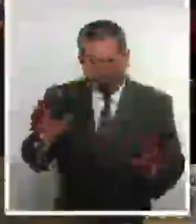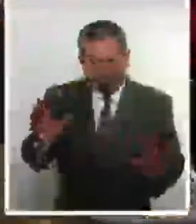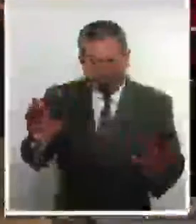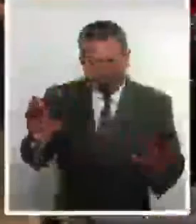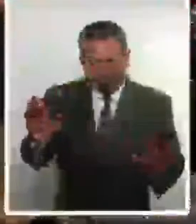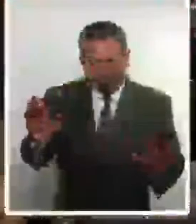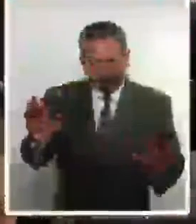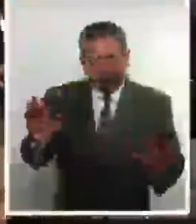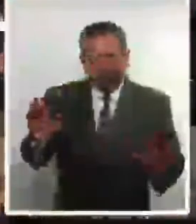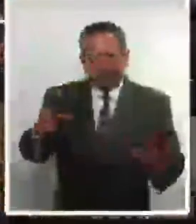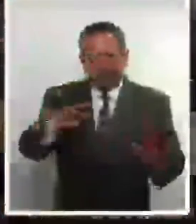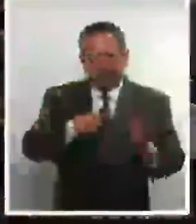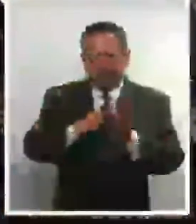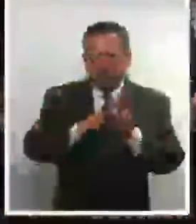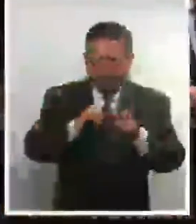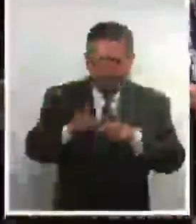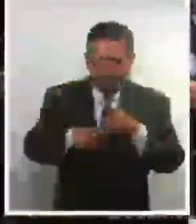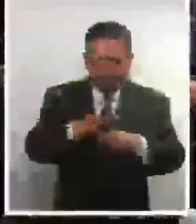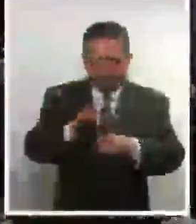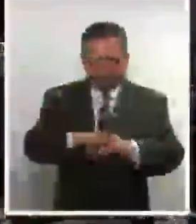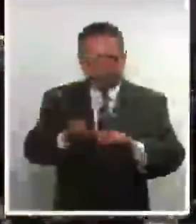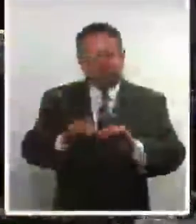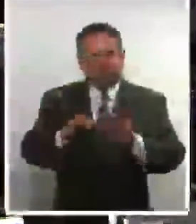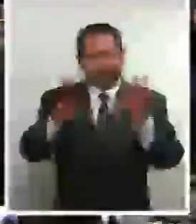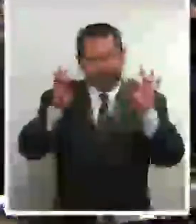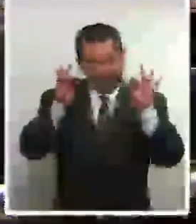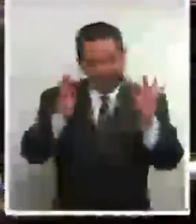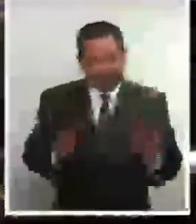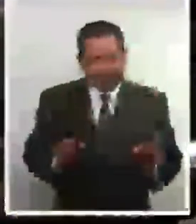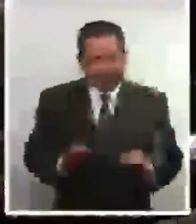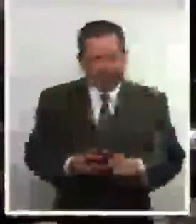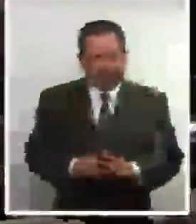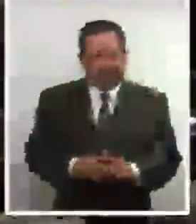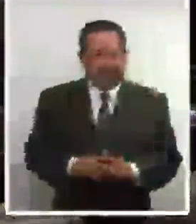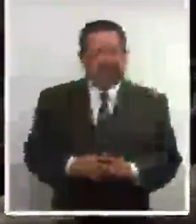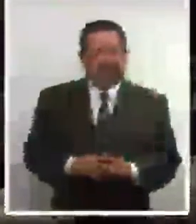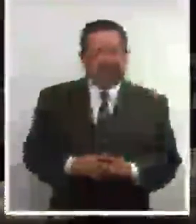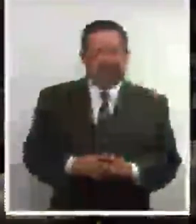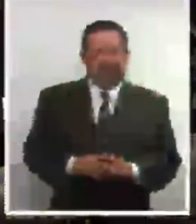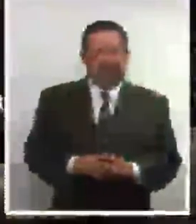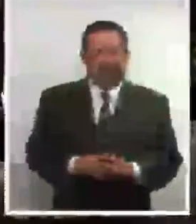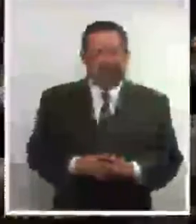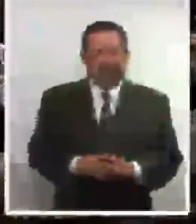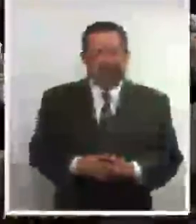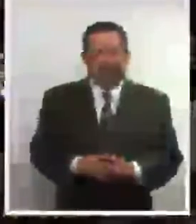A ver, yo repito, para que haya plena certeza.